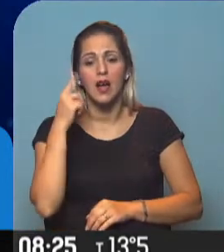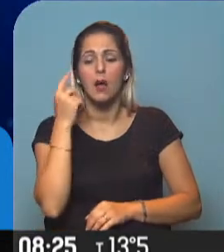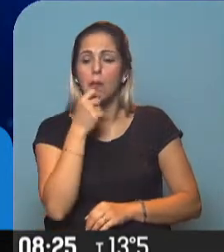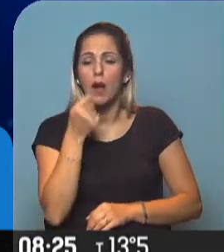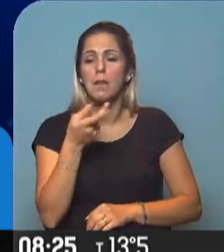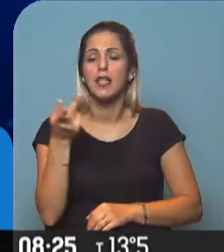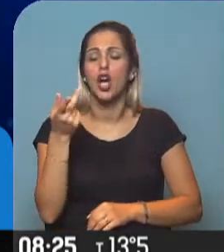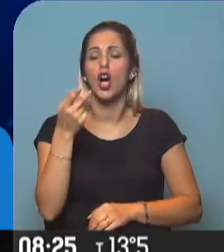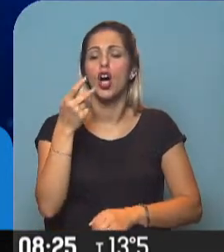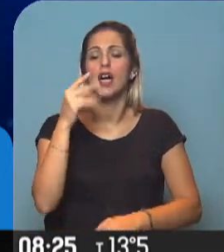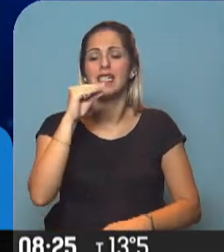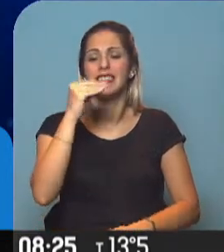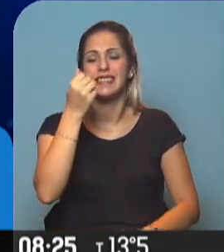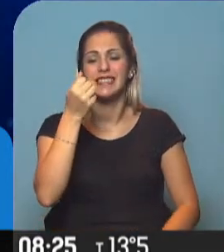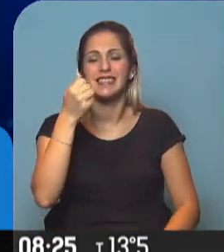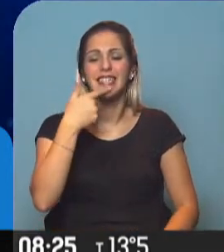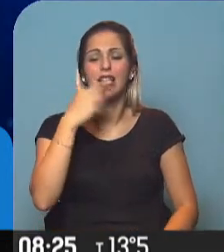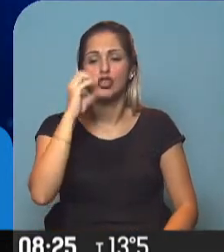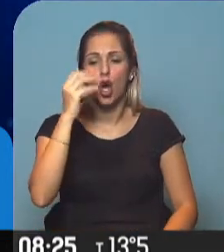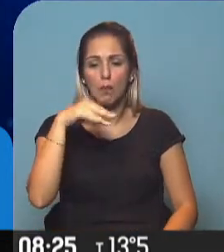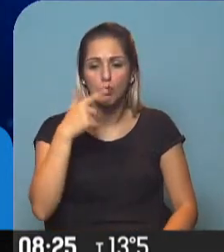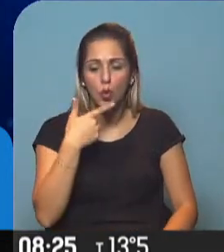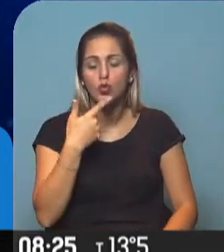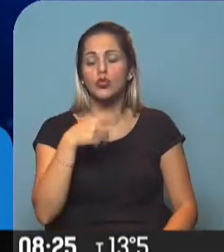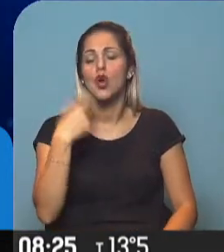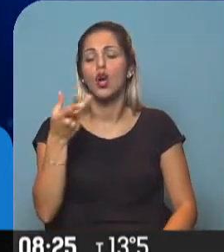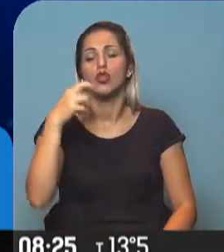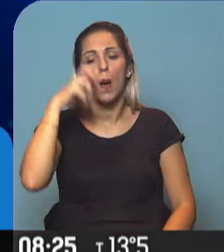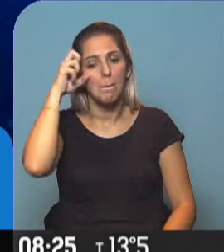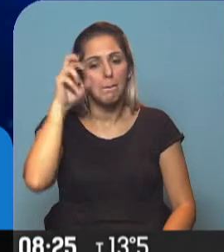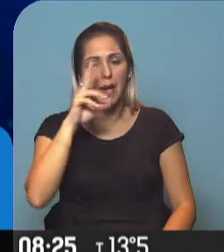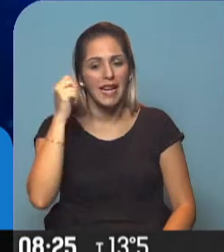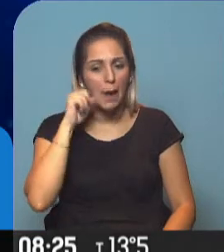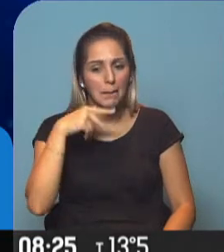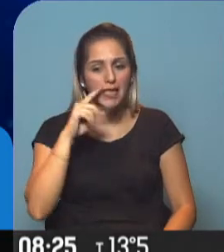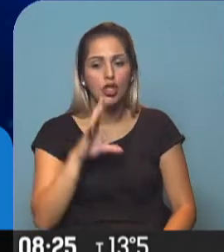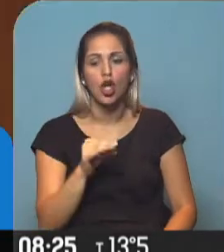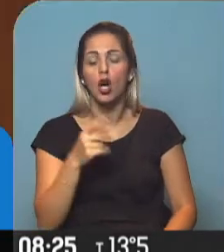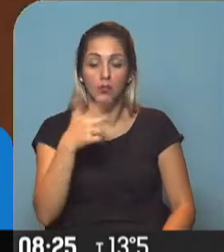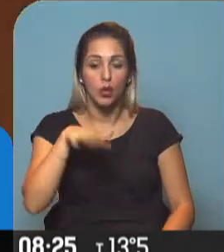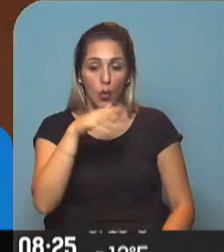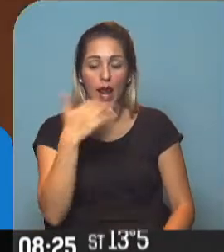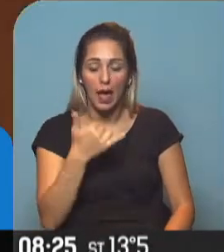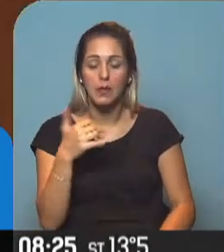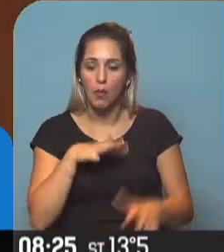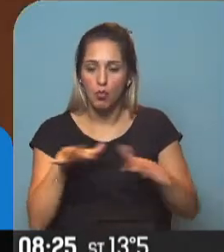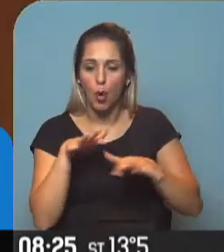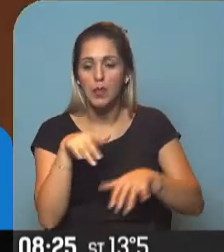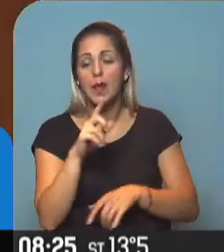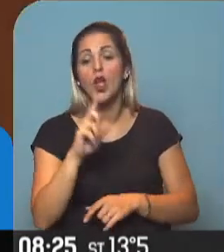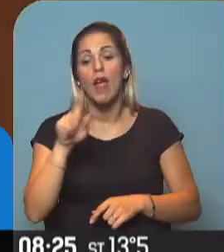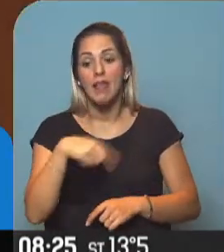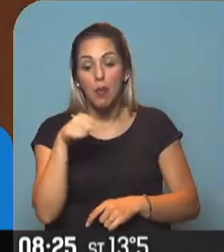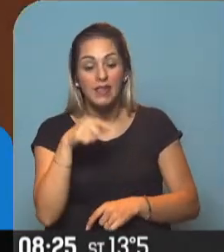pergamino chascomús porque eran centros agrícolas entonces también ahí había actividad sindical bueno ya partir de así comenzaron a surgir los principales dirigentes